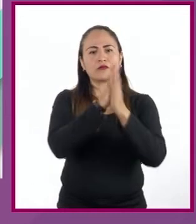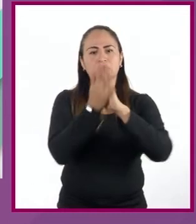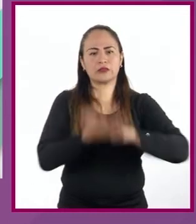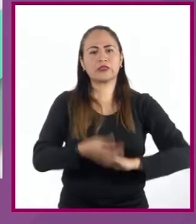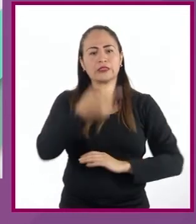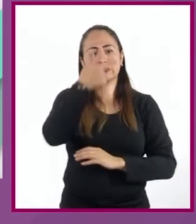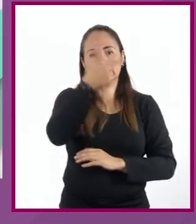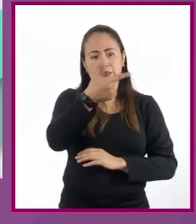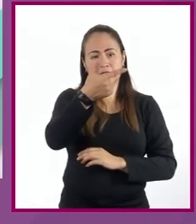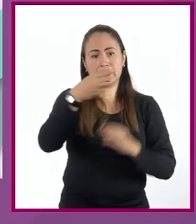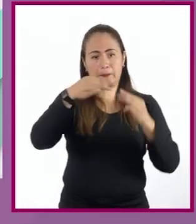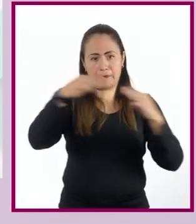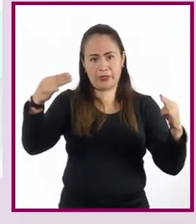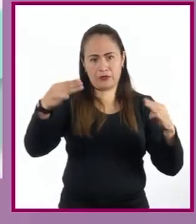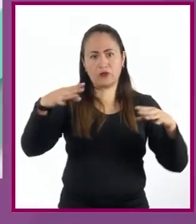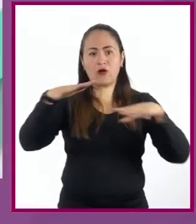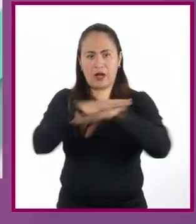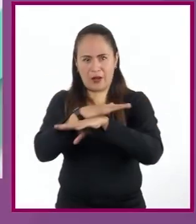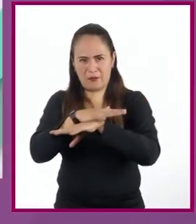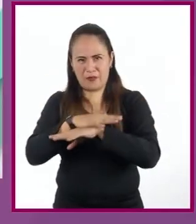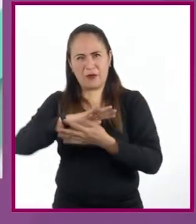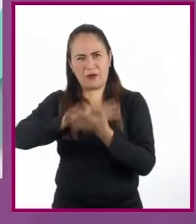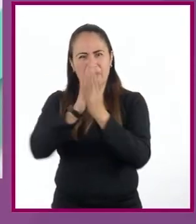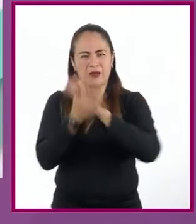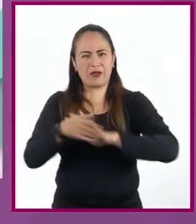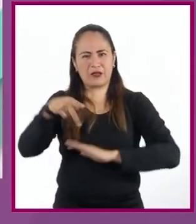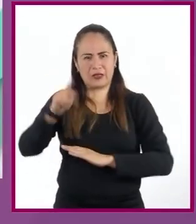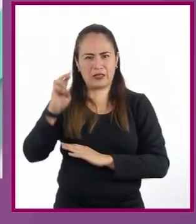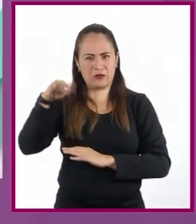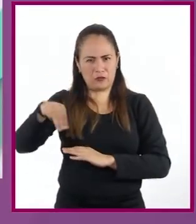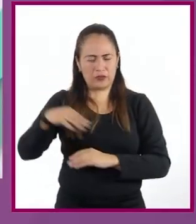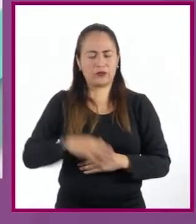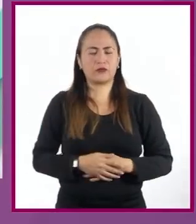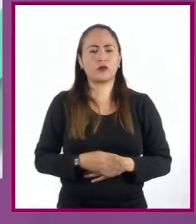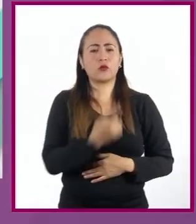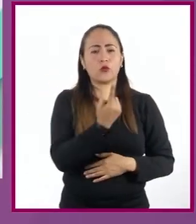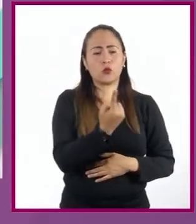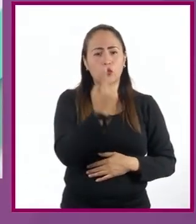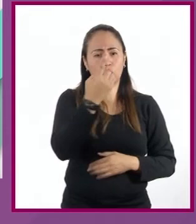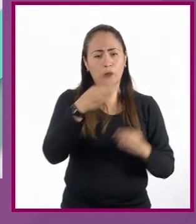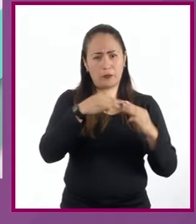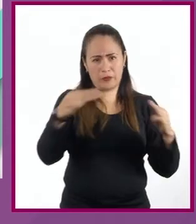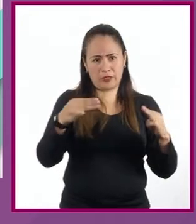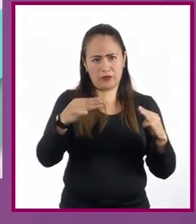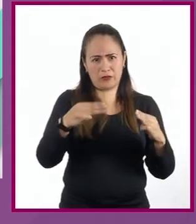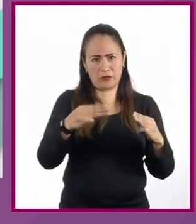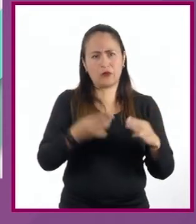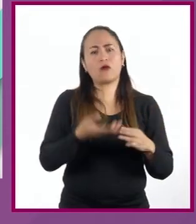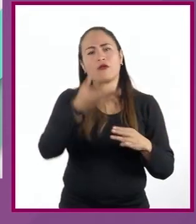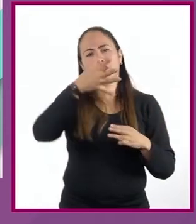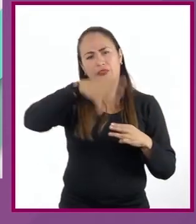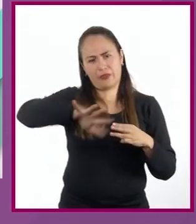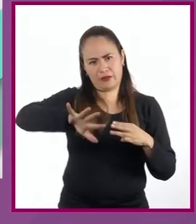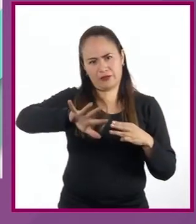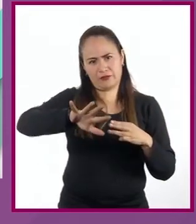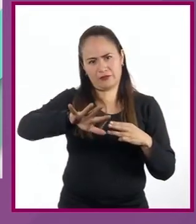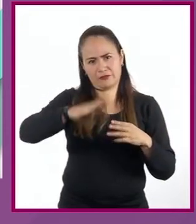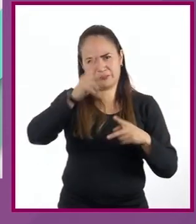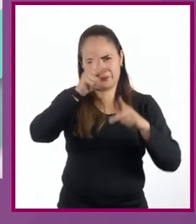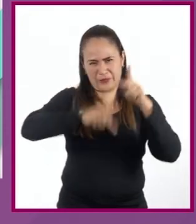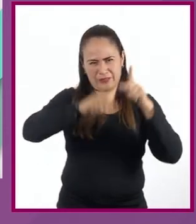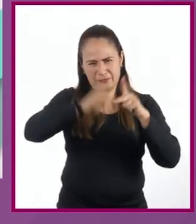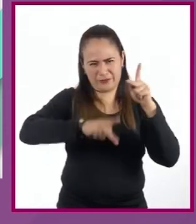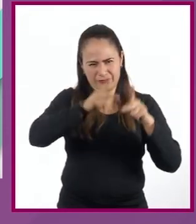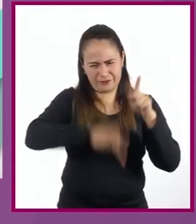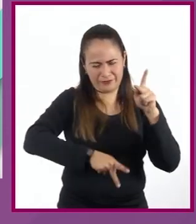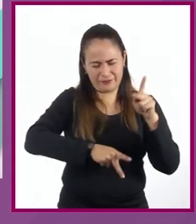metros a kilómetros. Un metro es equivalente a una décima parte de un decámetro, es